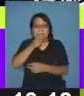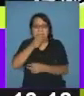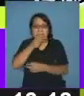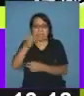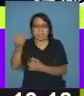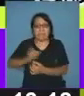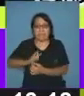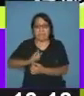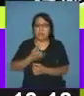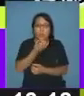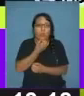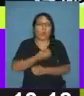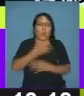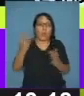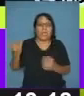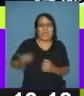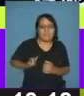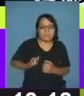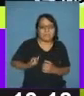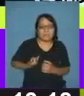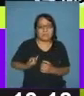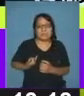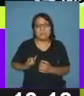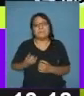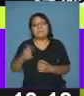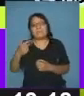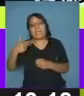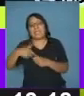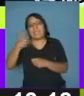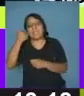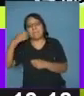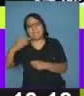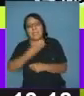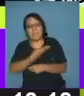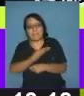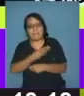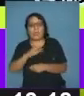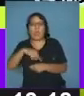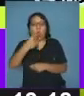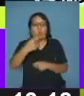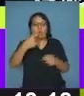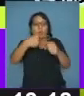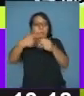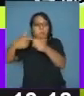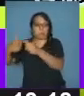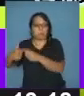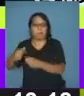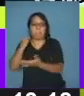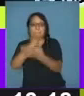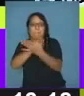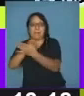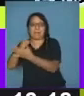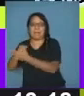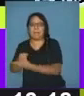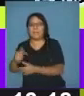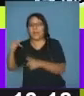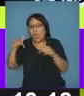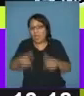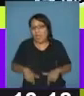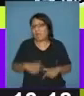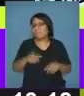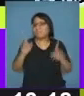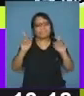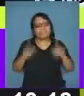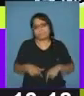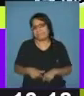en cualquier momento vamos a recibir novedades de parte de YPF y de parte del resto de la petrolera, pero desde nuestro sector no sabemos